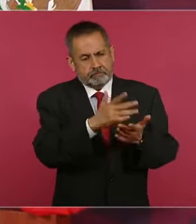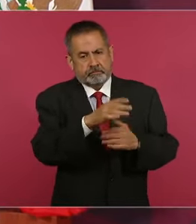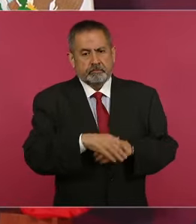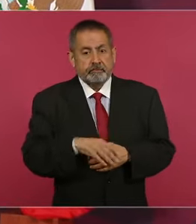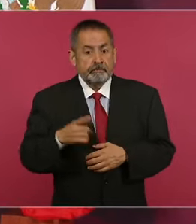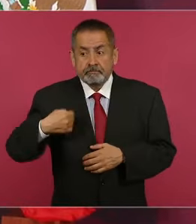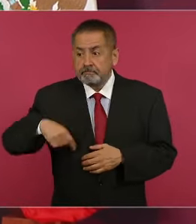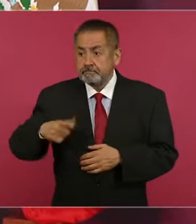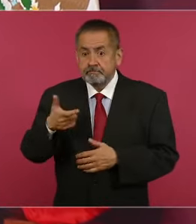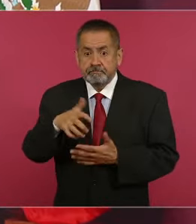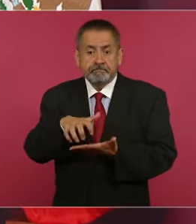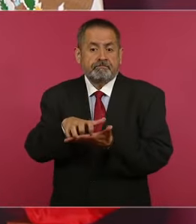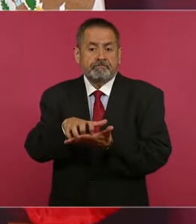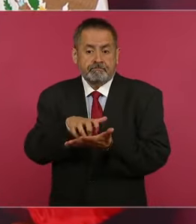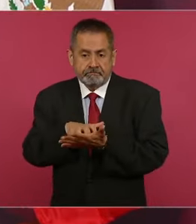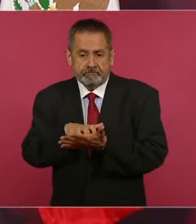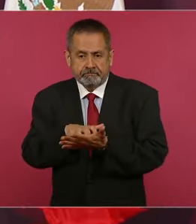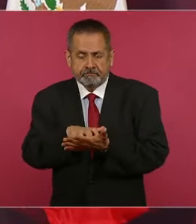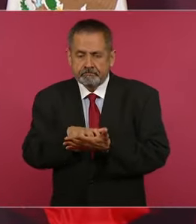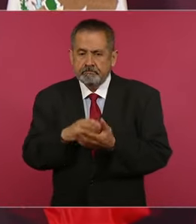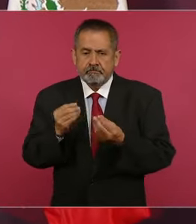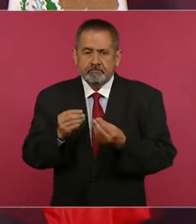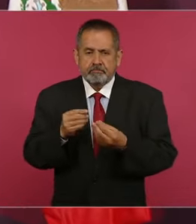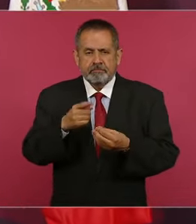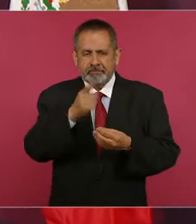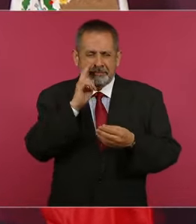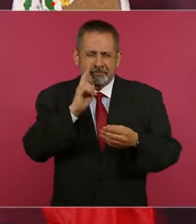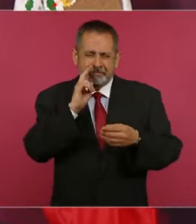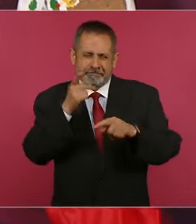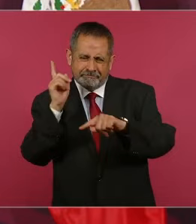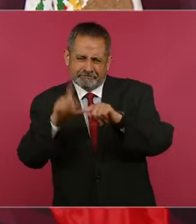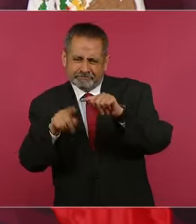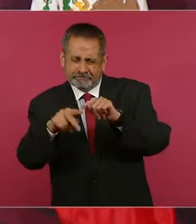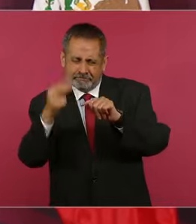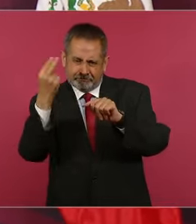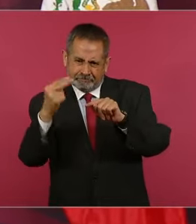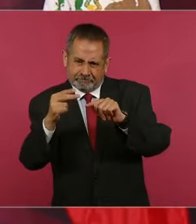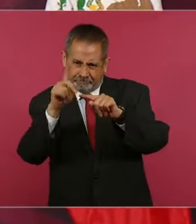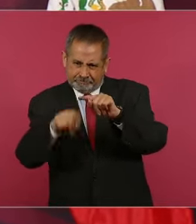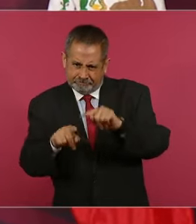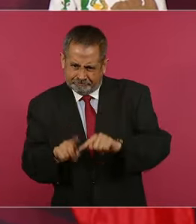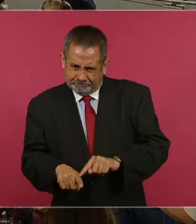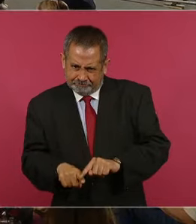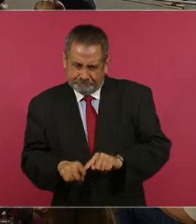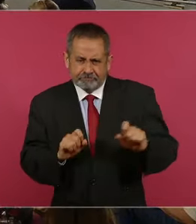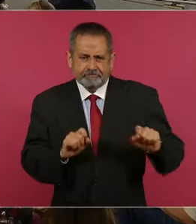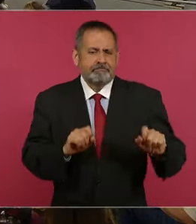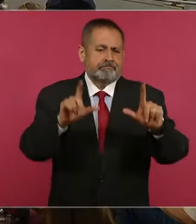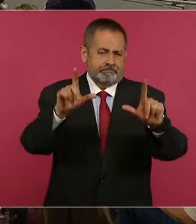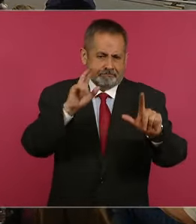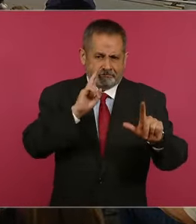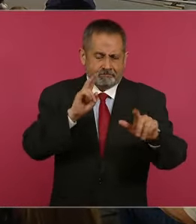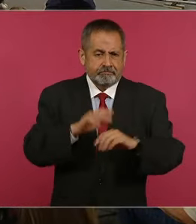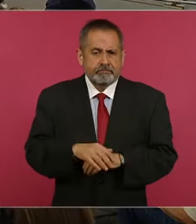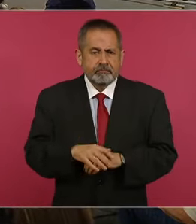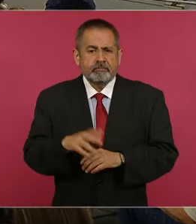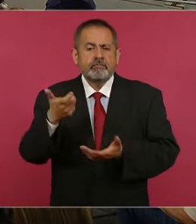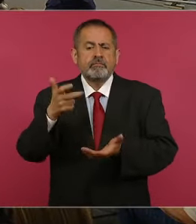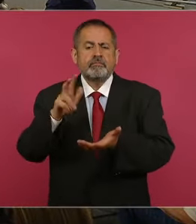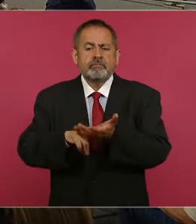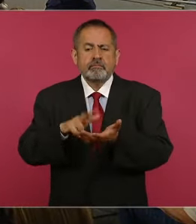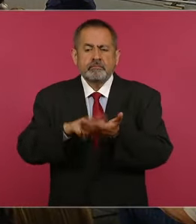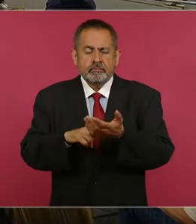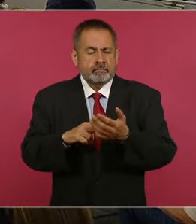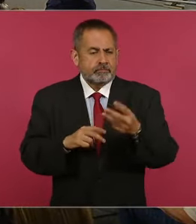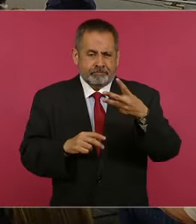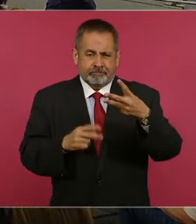ahorro muy importante. A ver si los nombres, para que si tienes el precio de avalúo de los